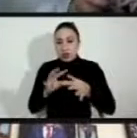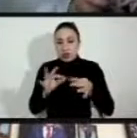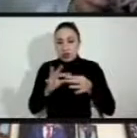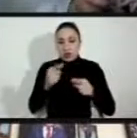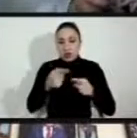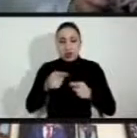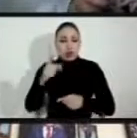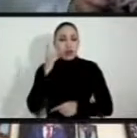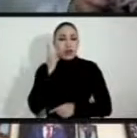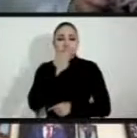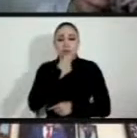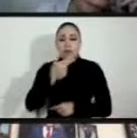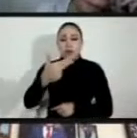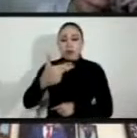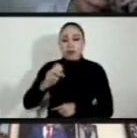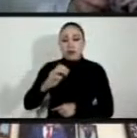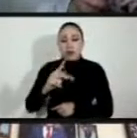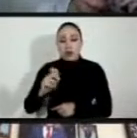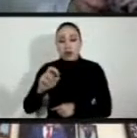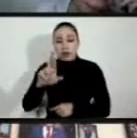Marmolejo.